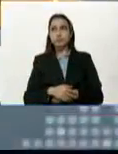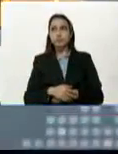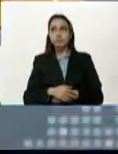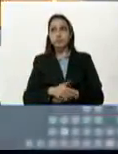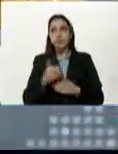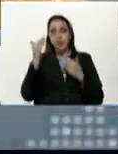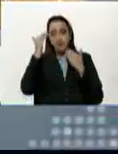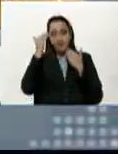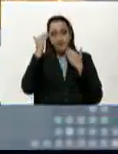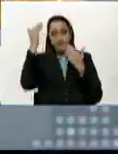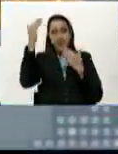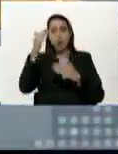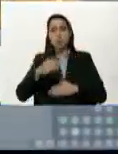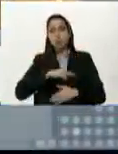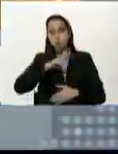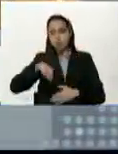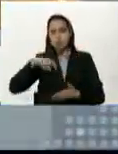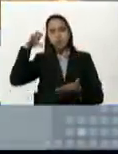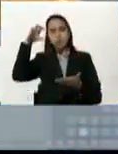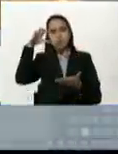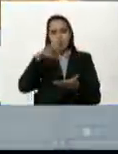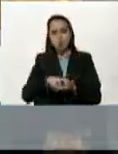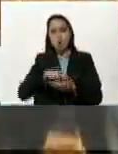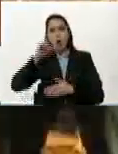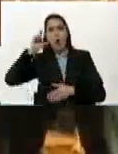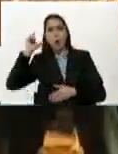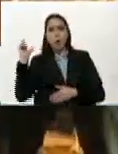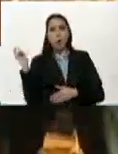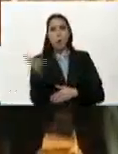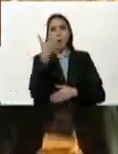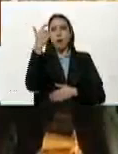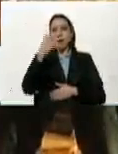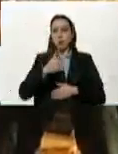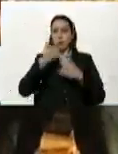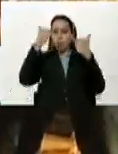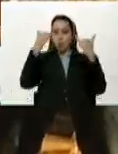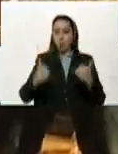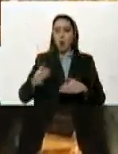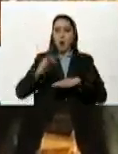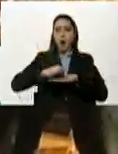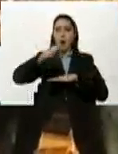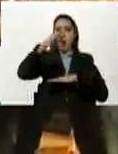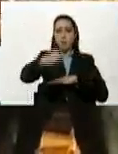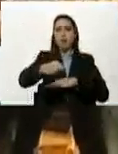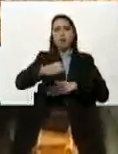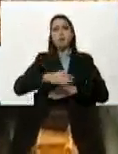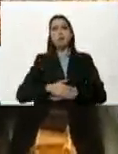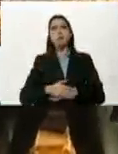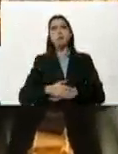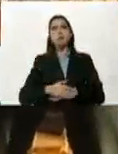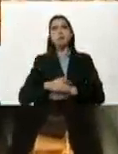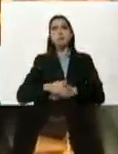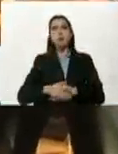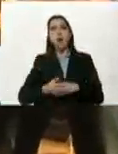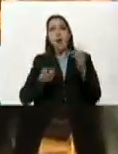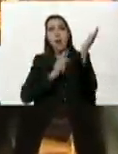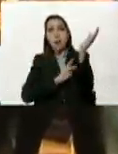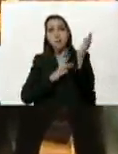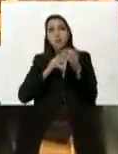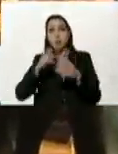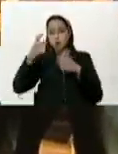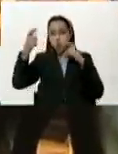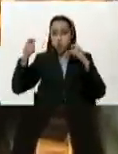saludamos desde nuestro estado bolivariano de guárico acá en el municipio mellado en la parroquia el sombrero